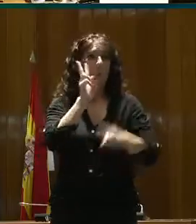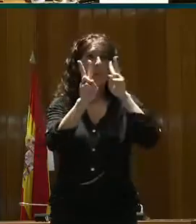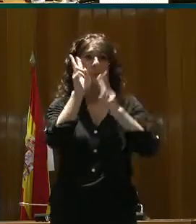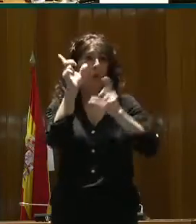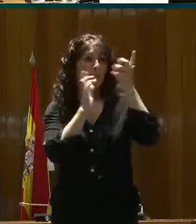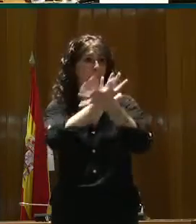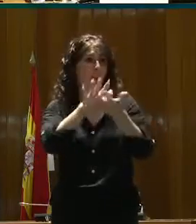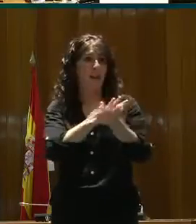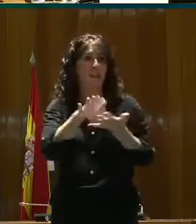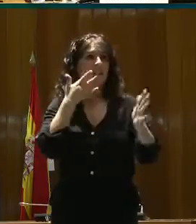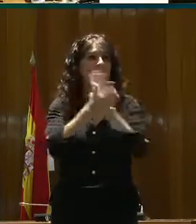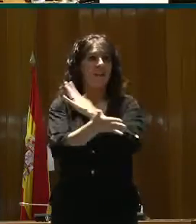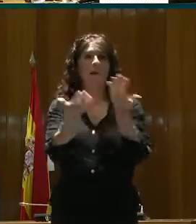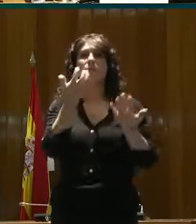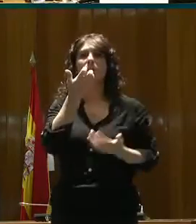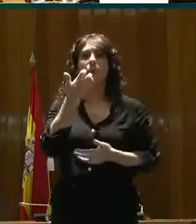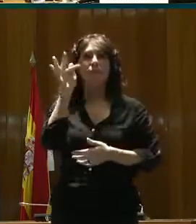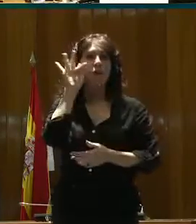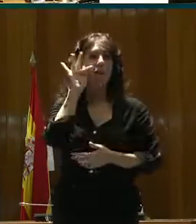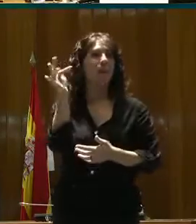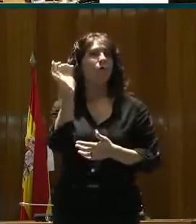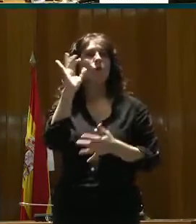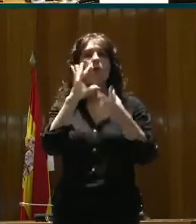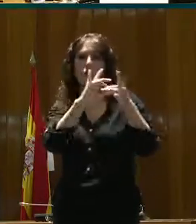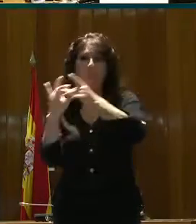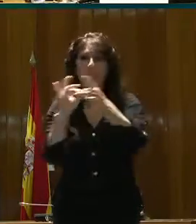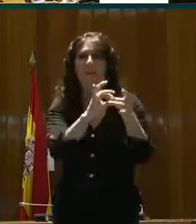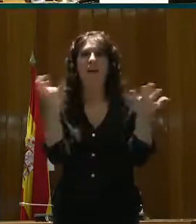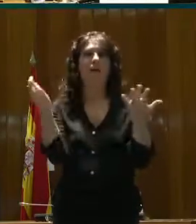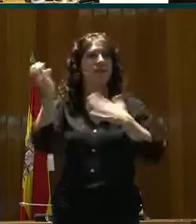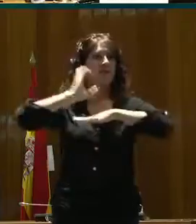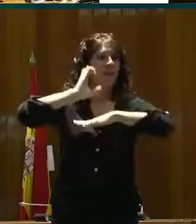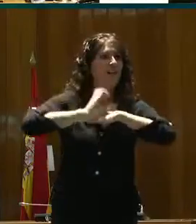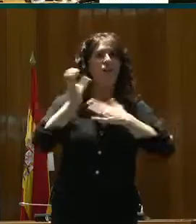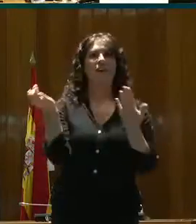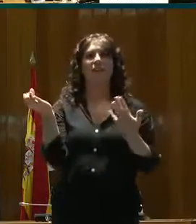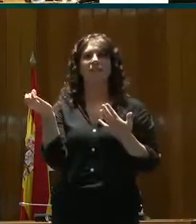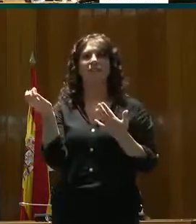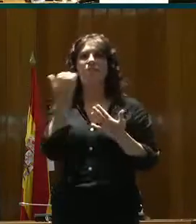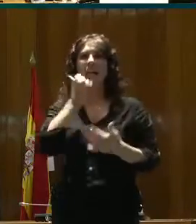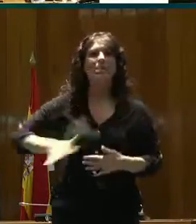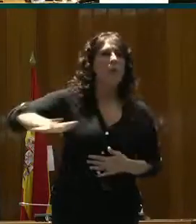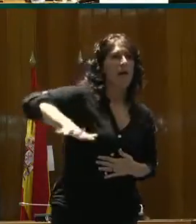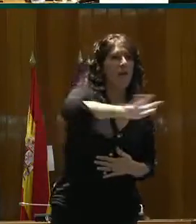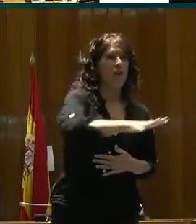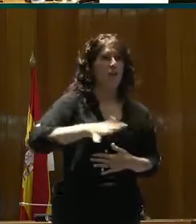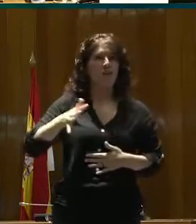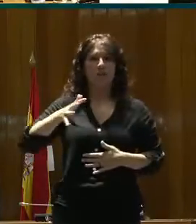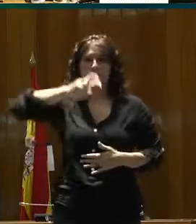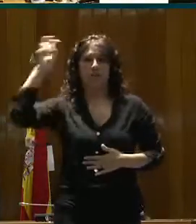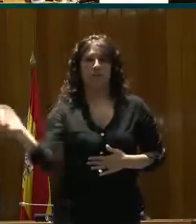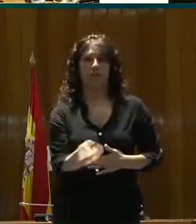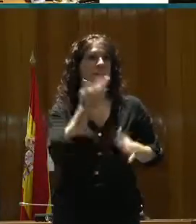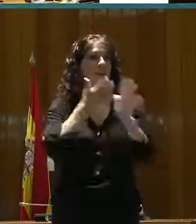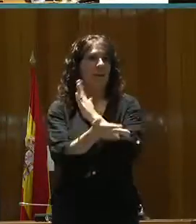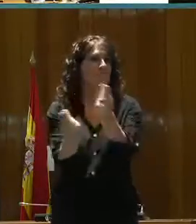en la fonología, en los fenómenos de concordancia, clasificadores, construcciones espaciales, etc. Y por tanto,